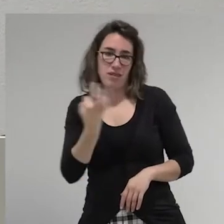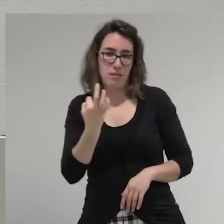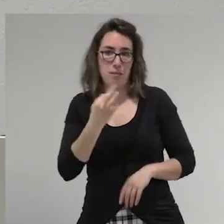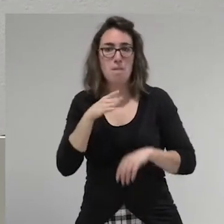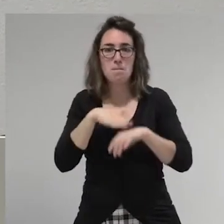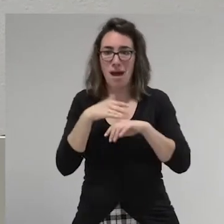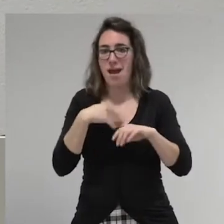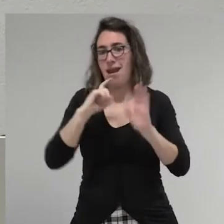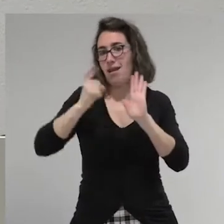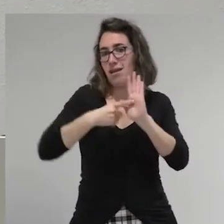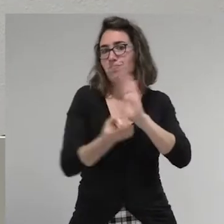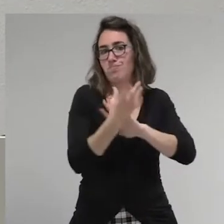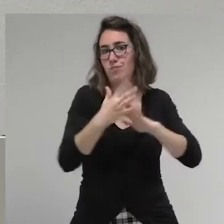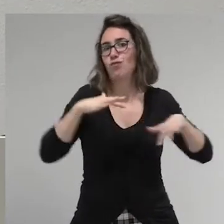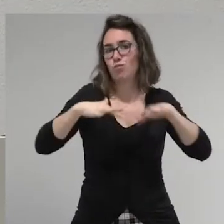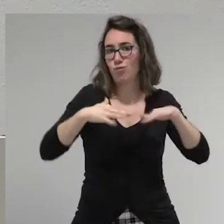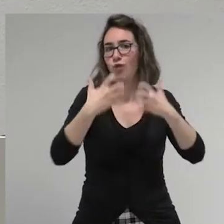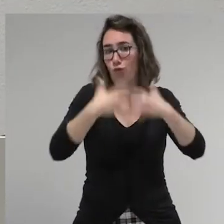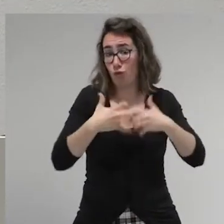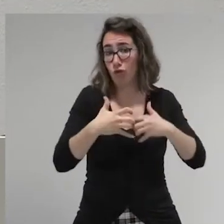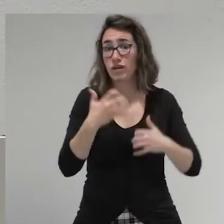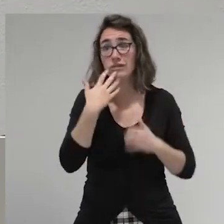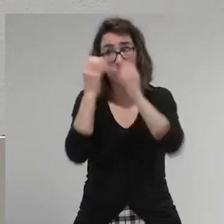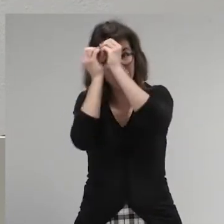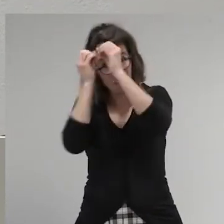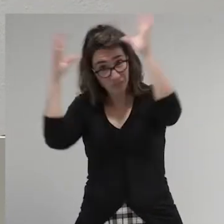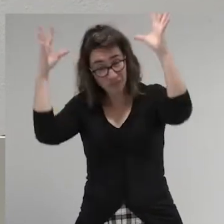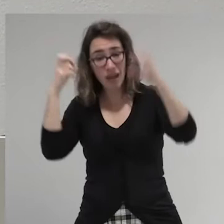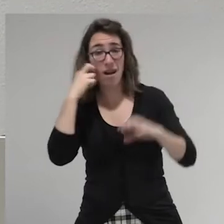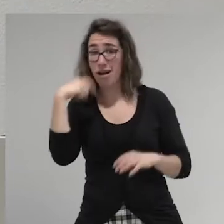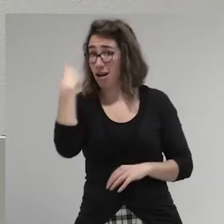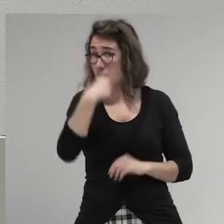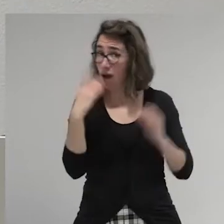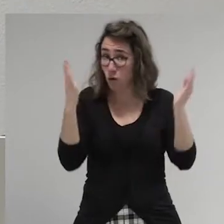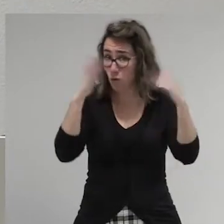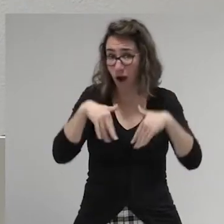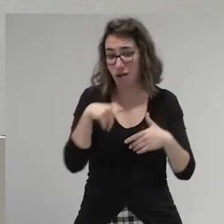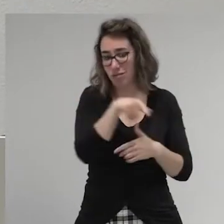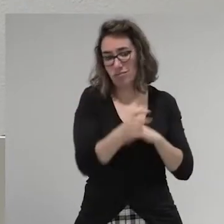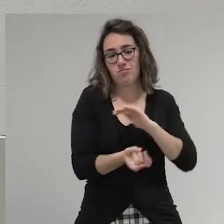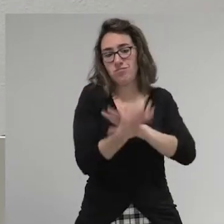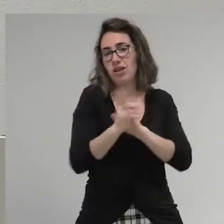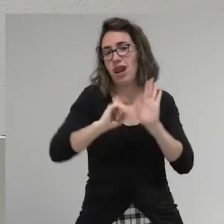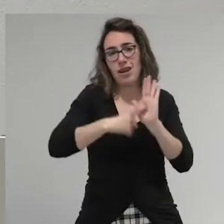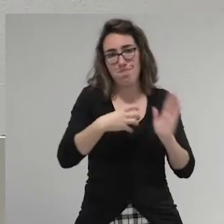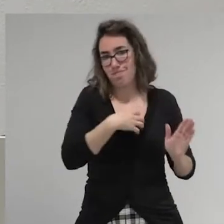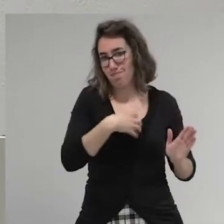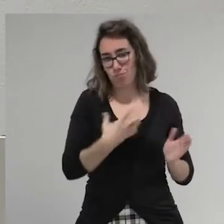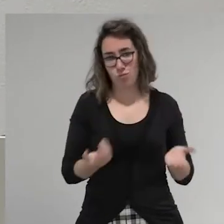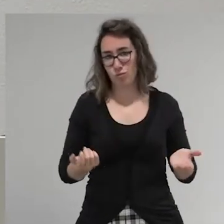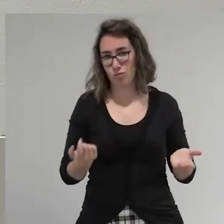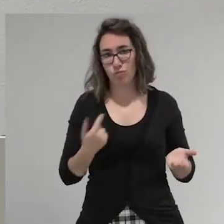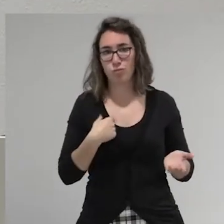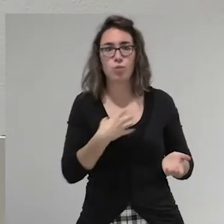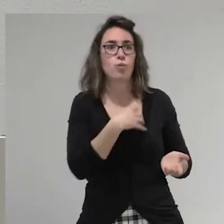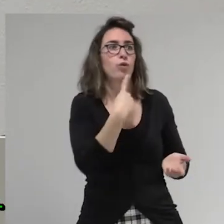esa ideología racial no tendría sentido. Tú no puedes desplegar y decir que es peligroso que abran mezquitas en